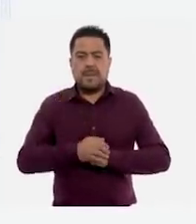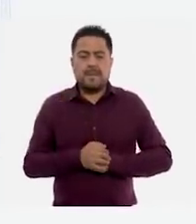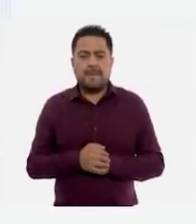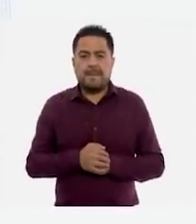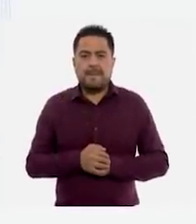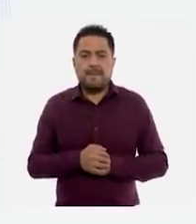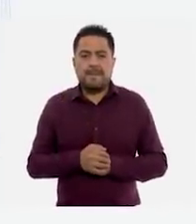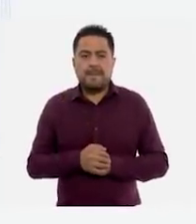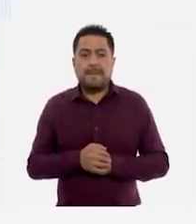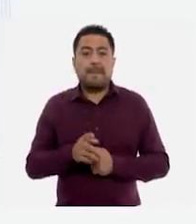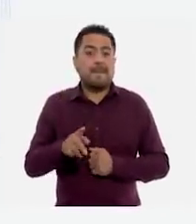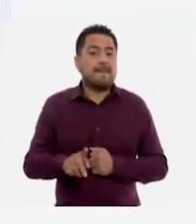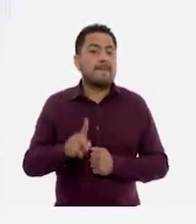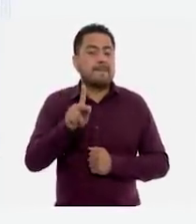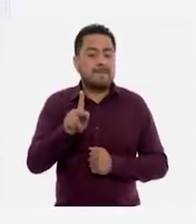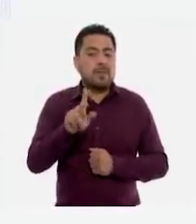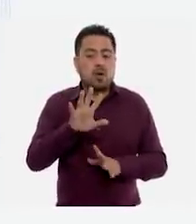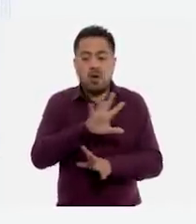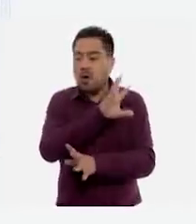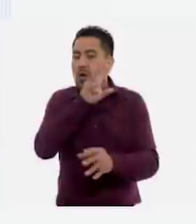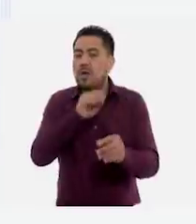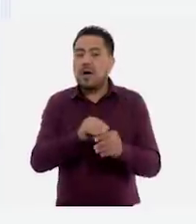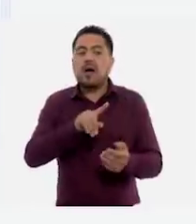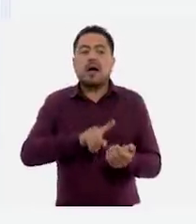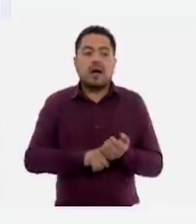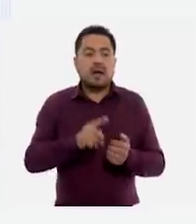360. Pero como el total era